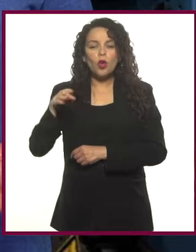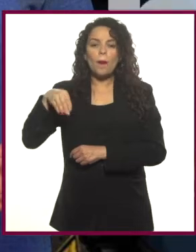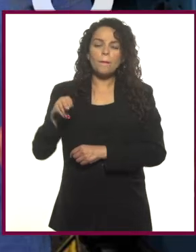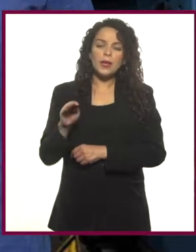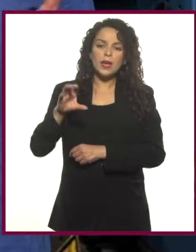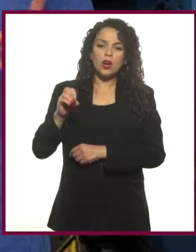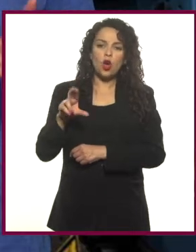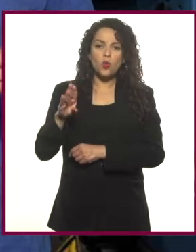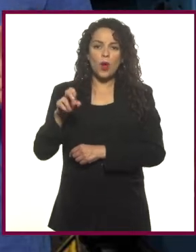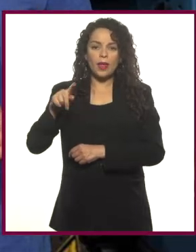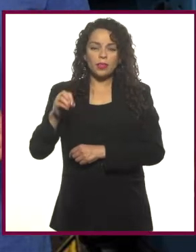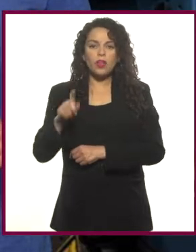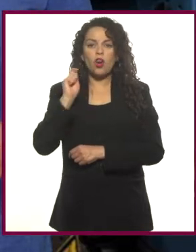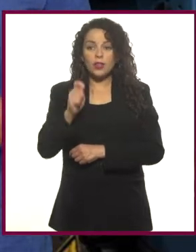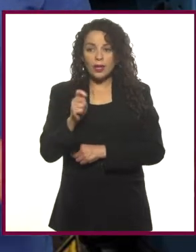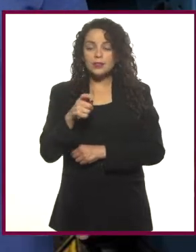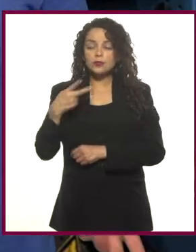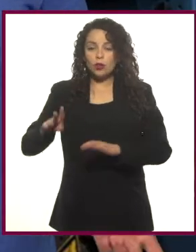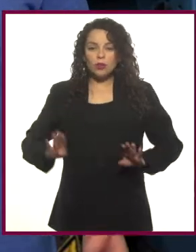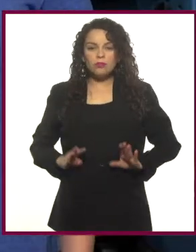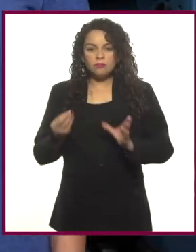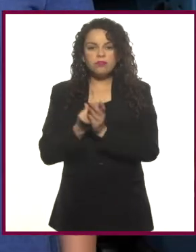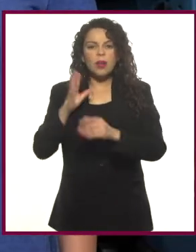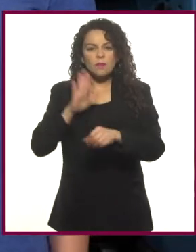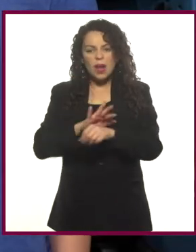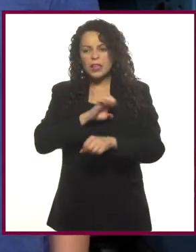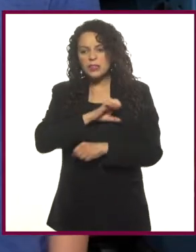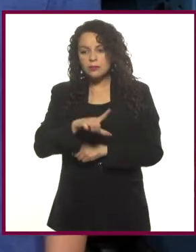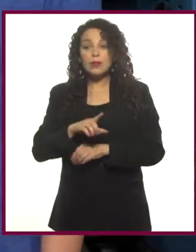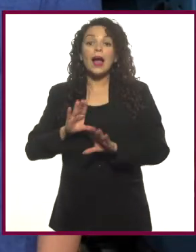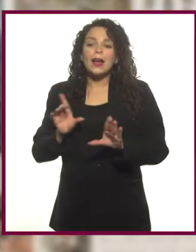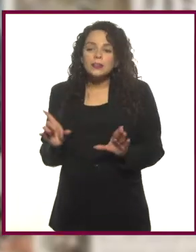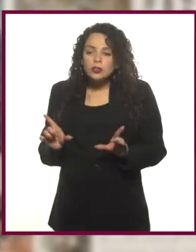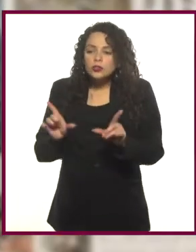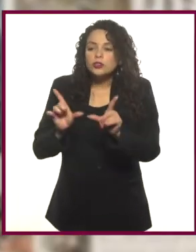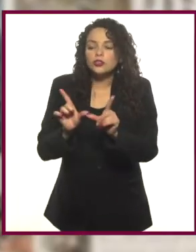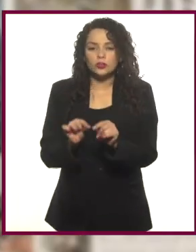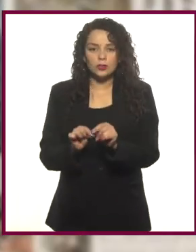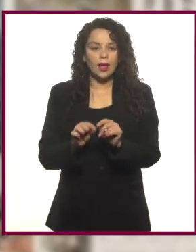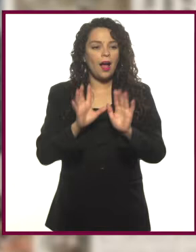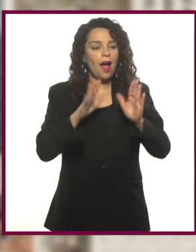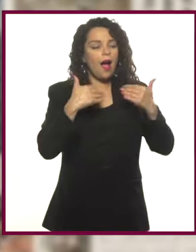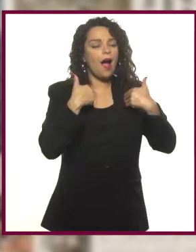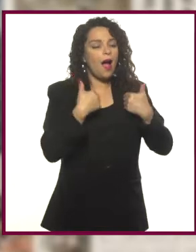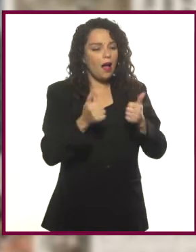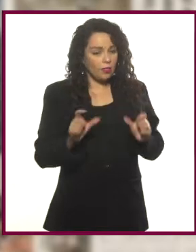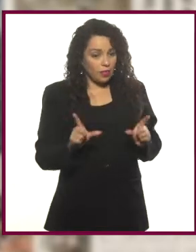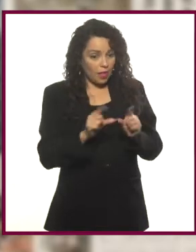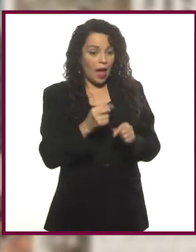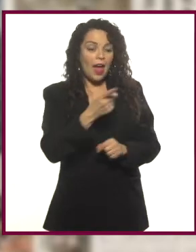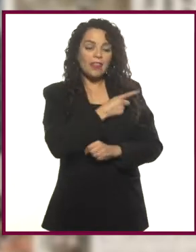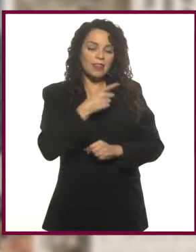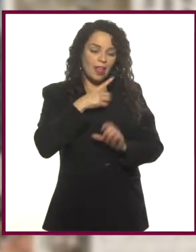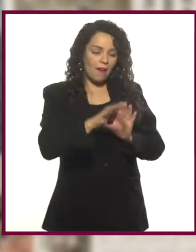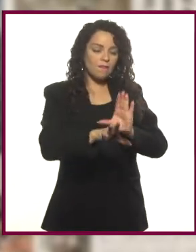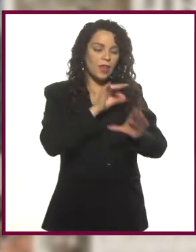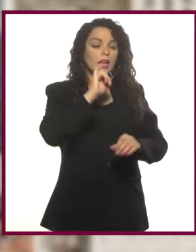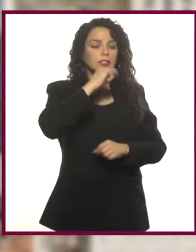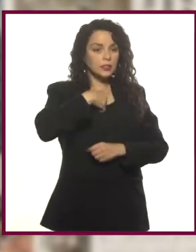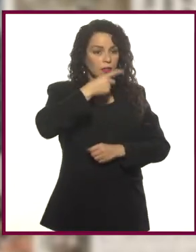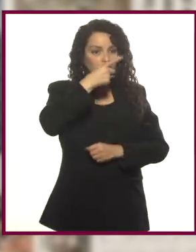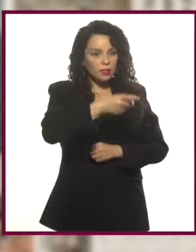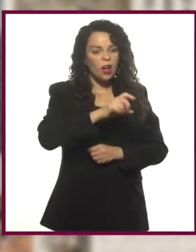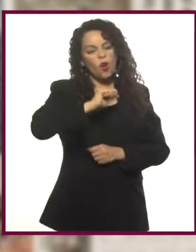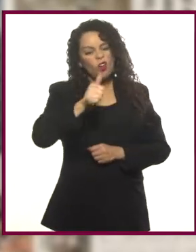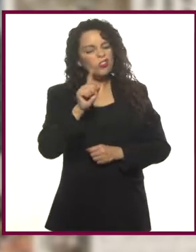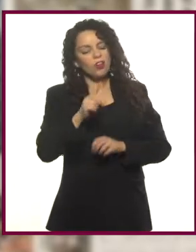minicuento, y cuya característica es la brevedad. Entiendo. Y si busca ser breve, debe entonces elegir qué decir y qué